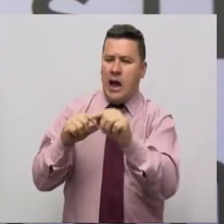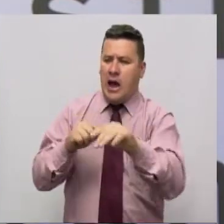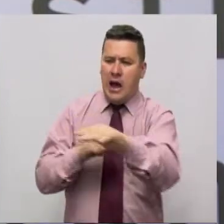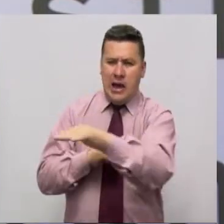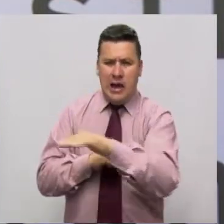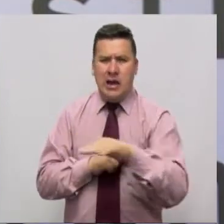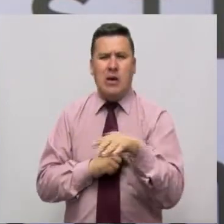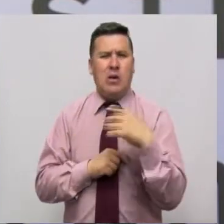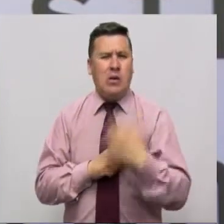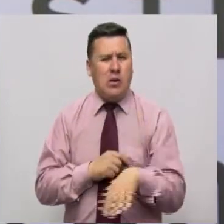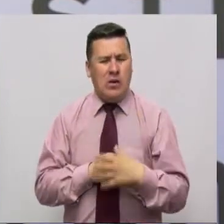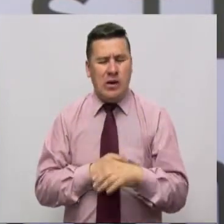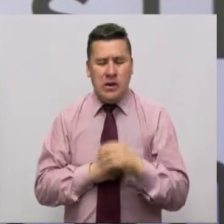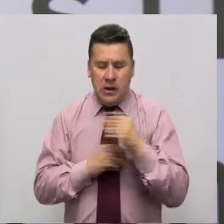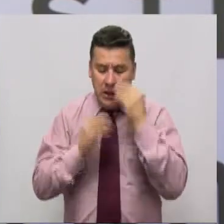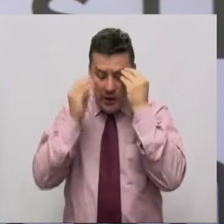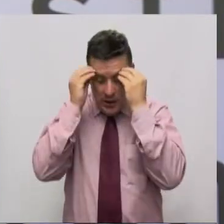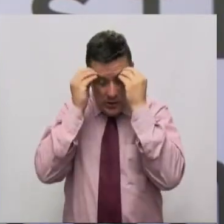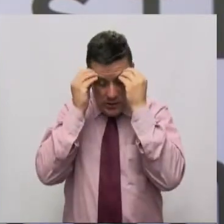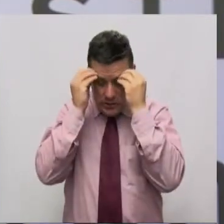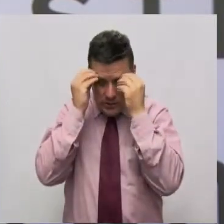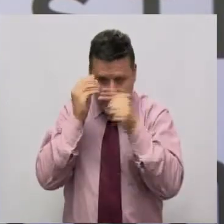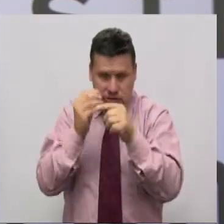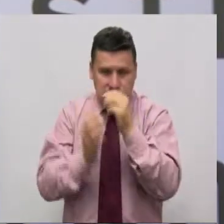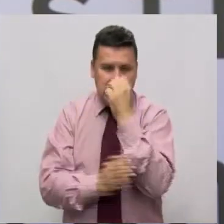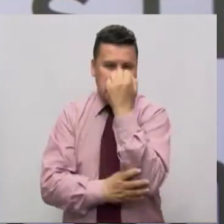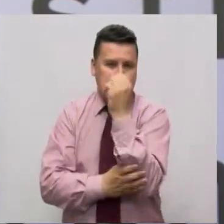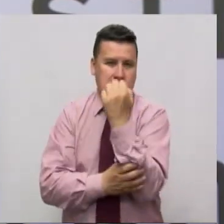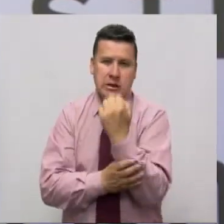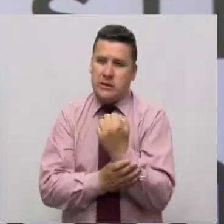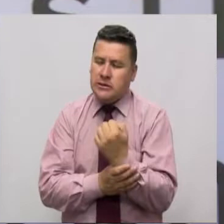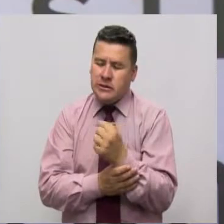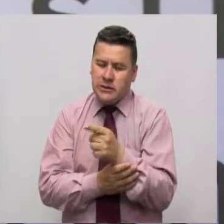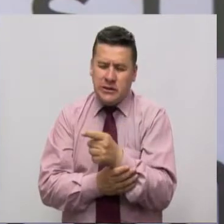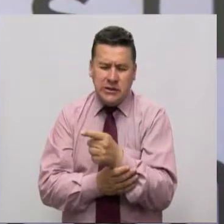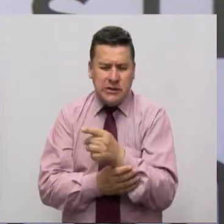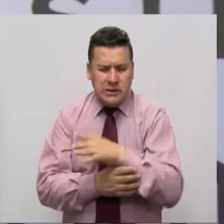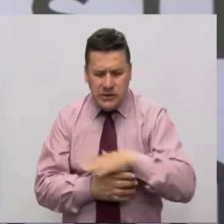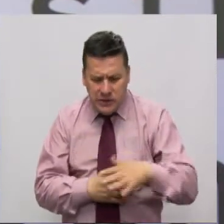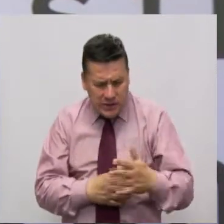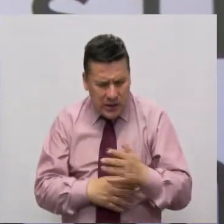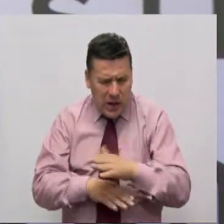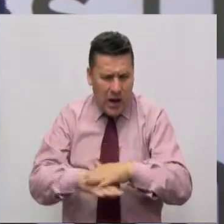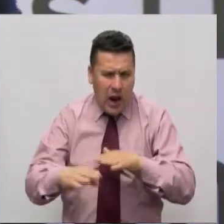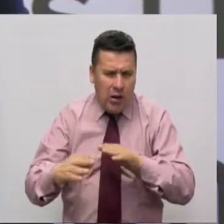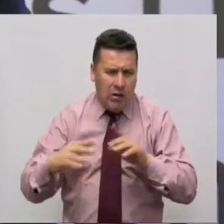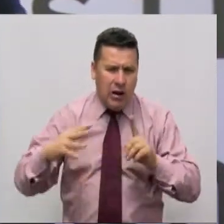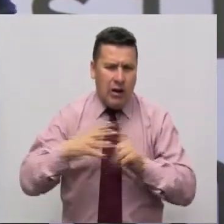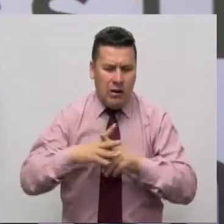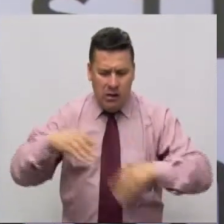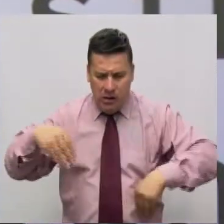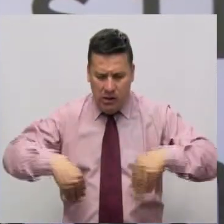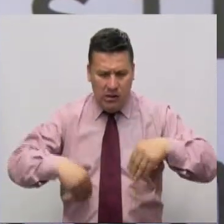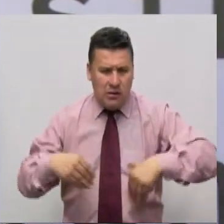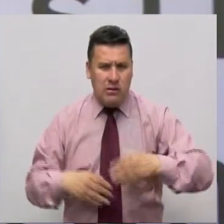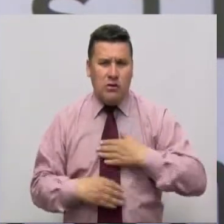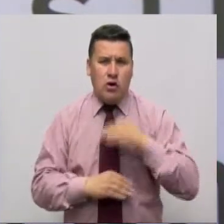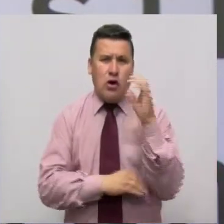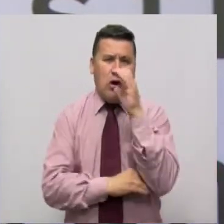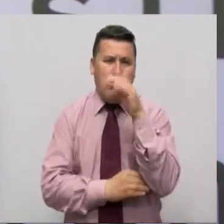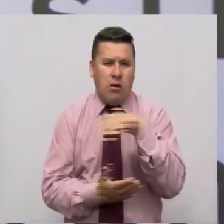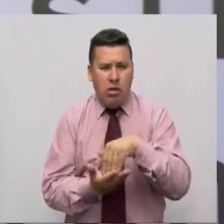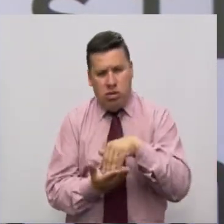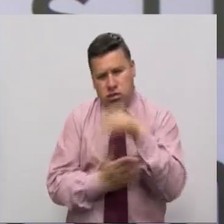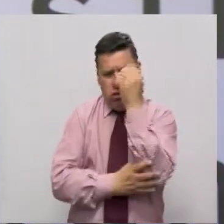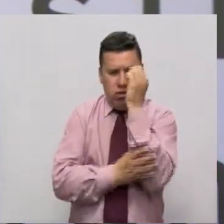despertando en medio de otra pesadilla, la crisis de la corrupción que tiene abrumado